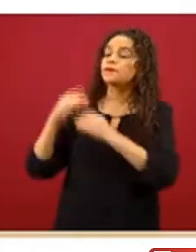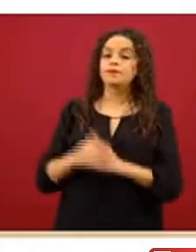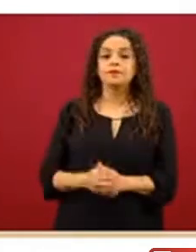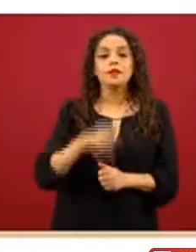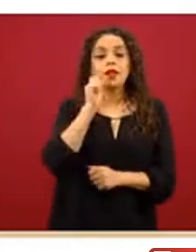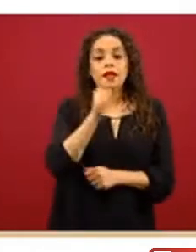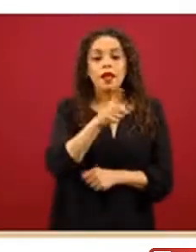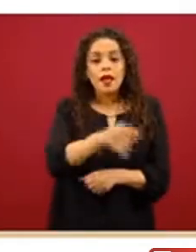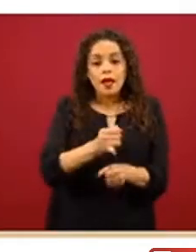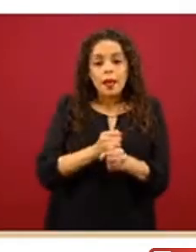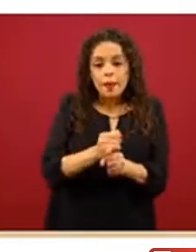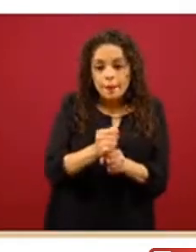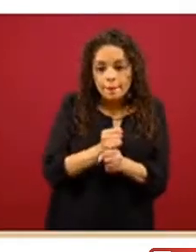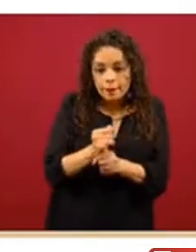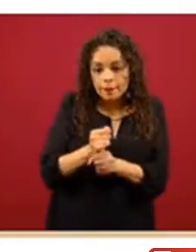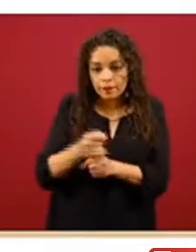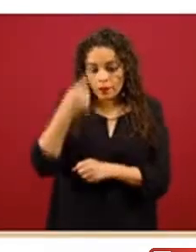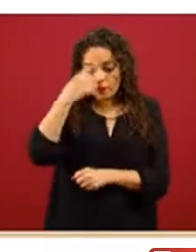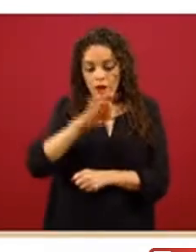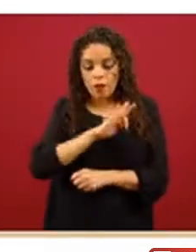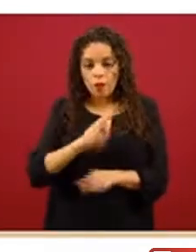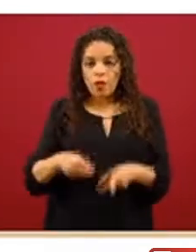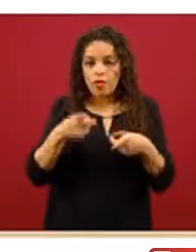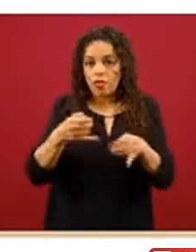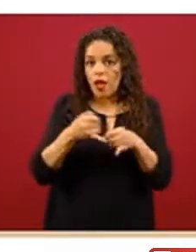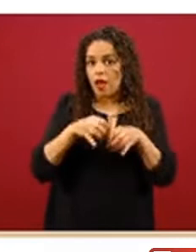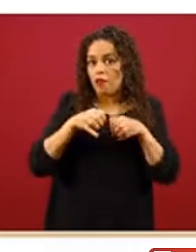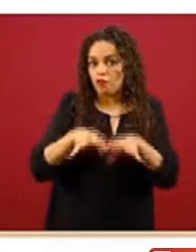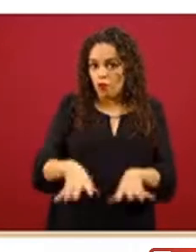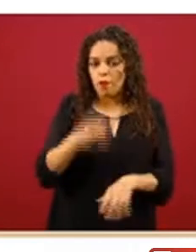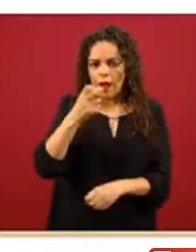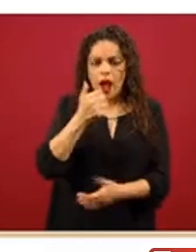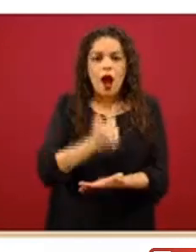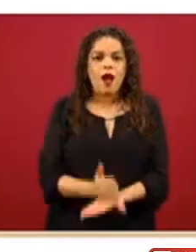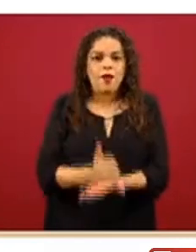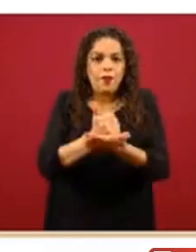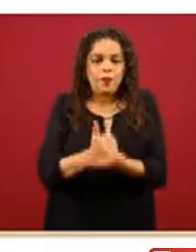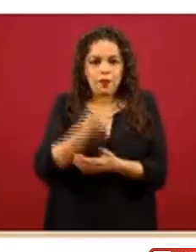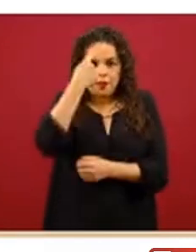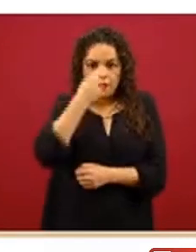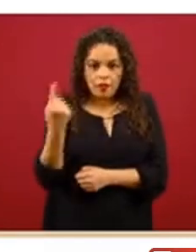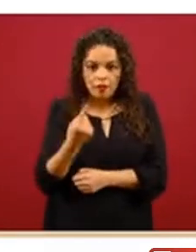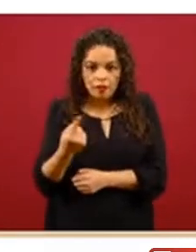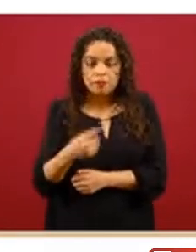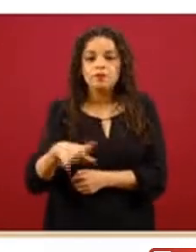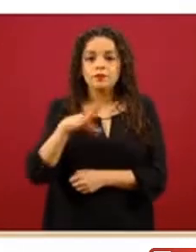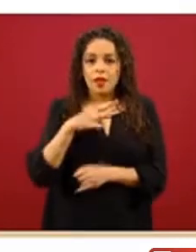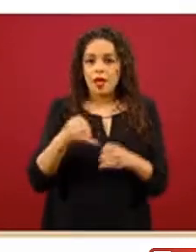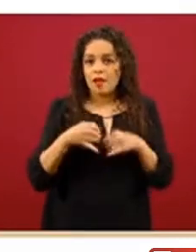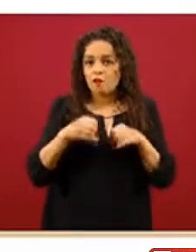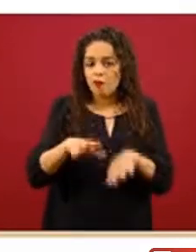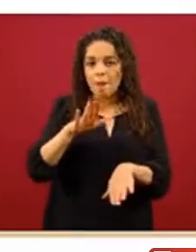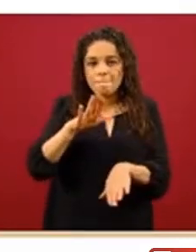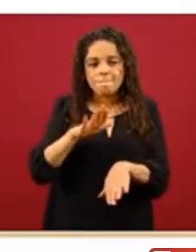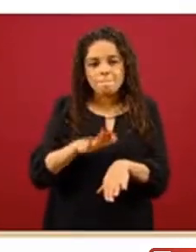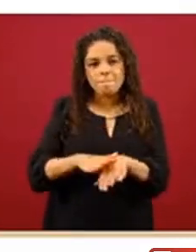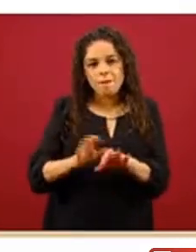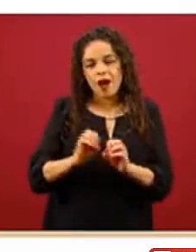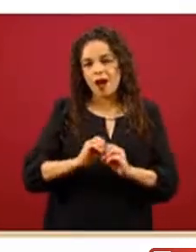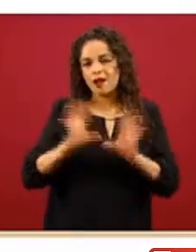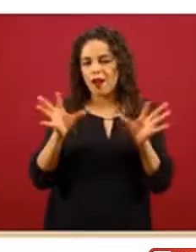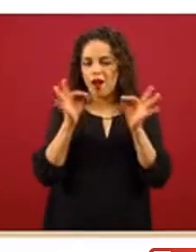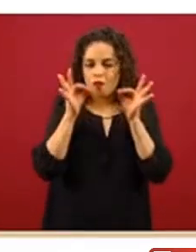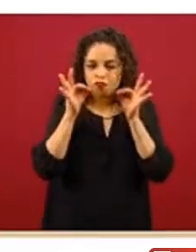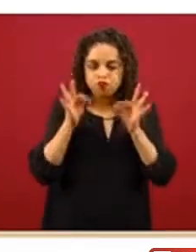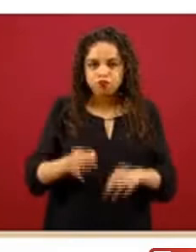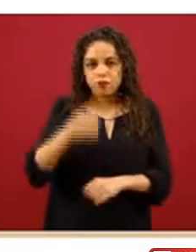esta información podrán ir ayudándonos a tener información muchísimo más certera para la prevención no